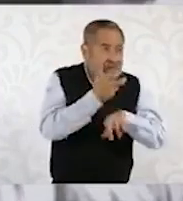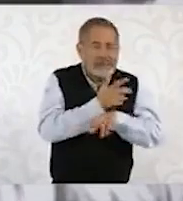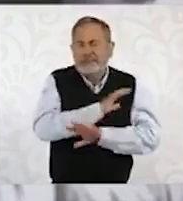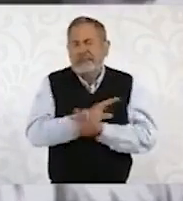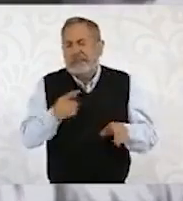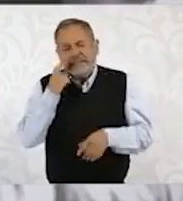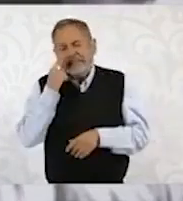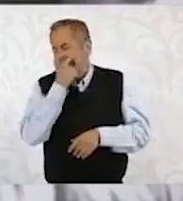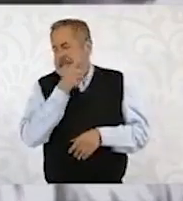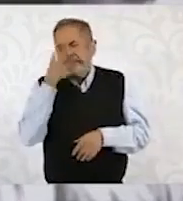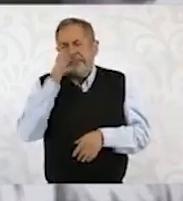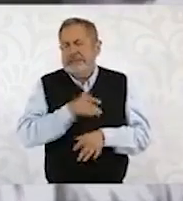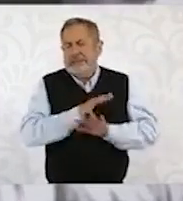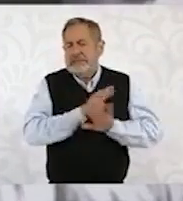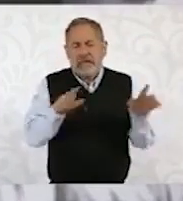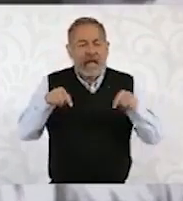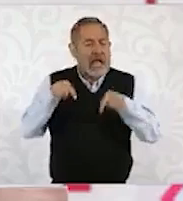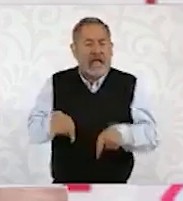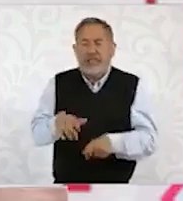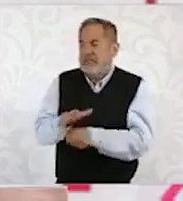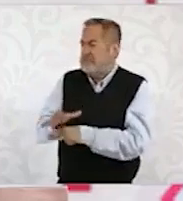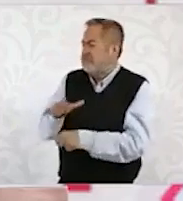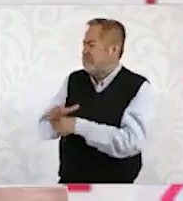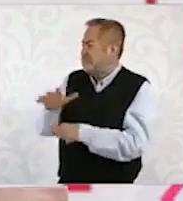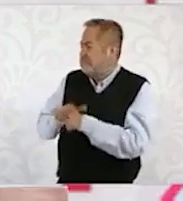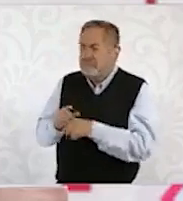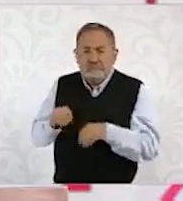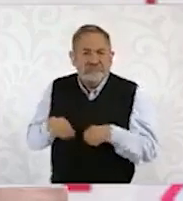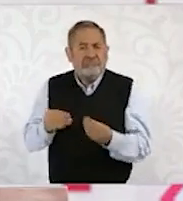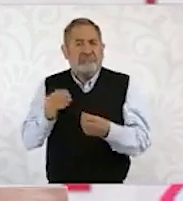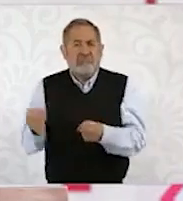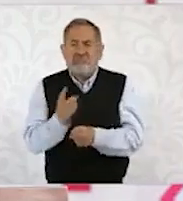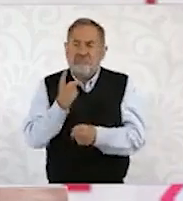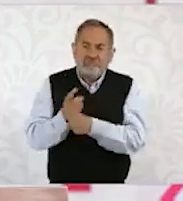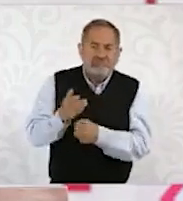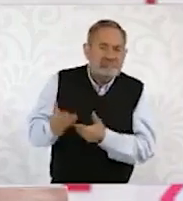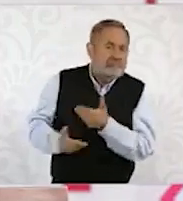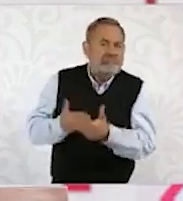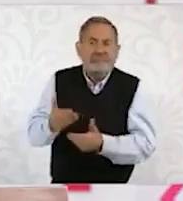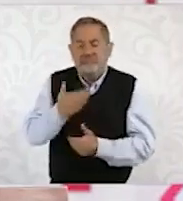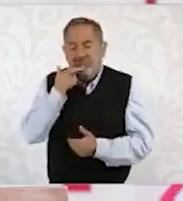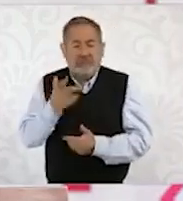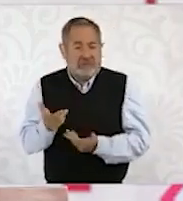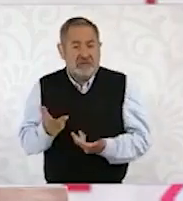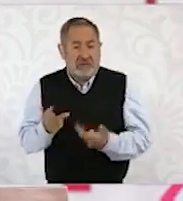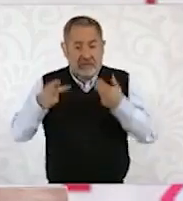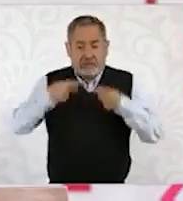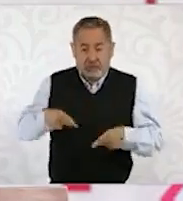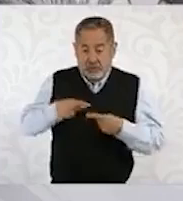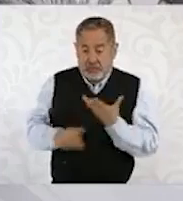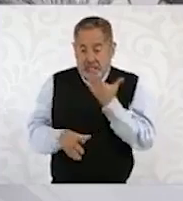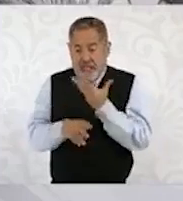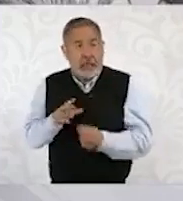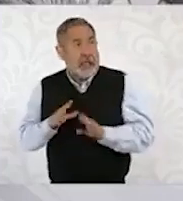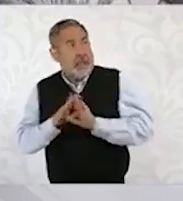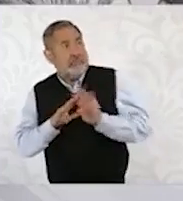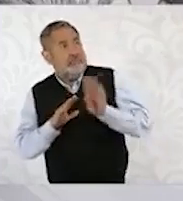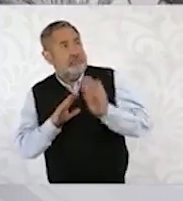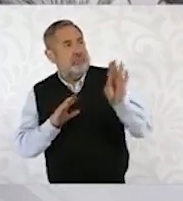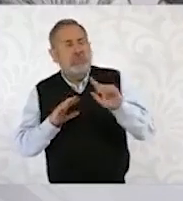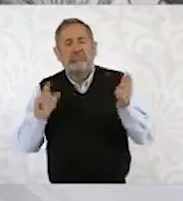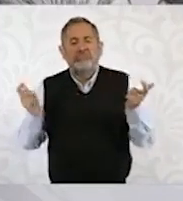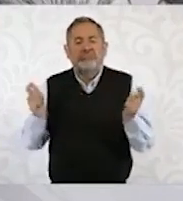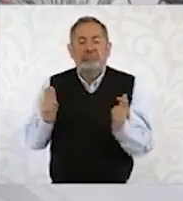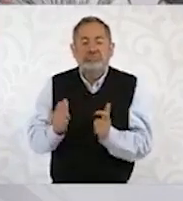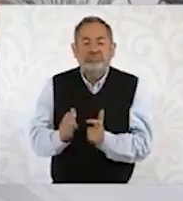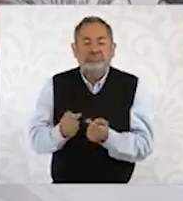muy importante porque México le está generando hoy grandes oportunidades. Eso hace que cada día vaya menos gente mexicanos hacia